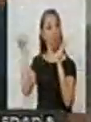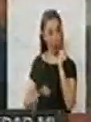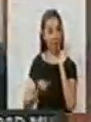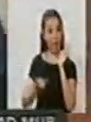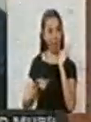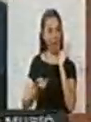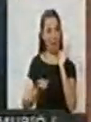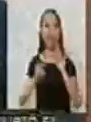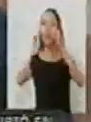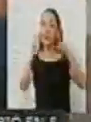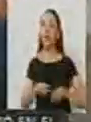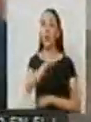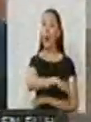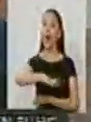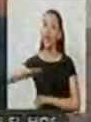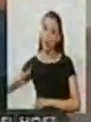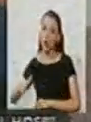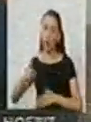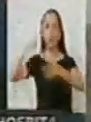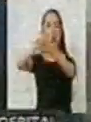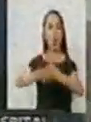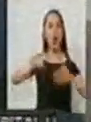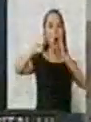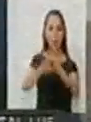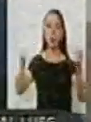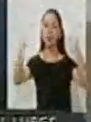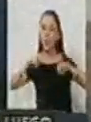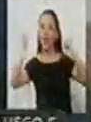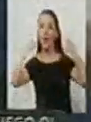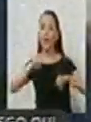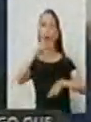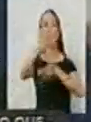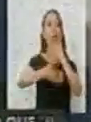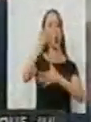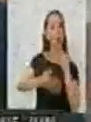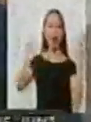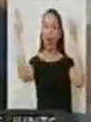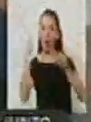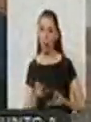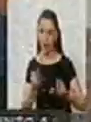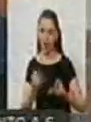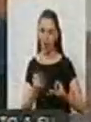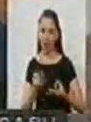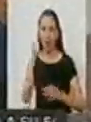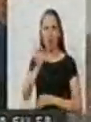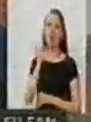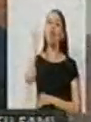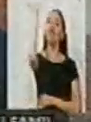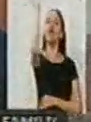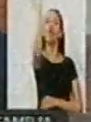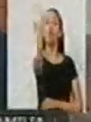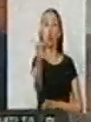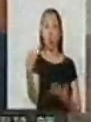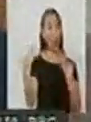seguramente un incentivo también para que el chico siga trabajando, siga con mucho esfuerzo, tratando de llegar a su sueño, que es jugar en un equipo de